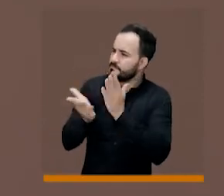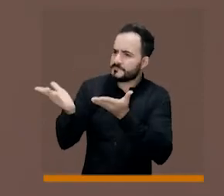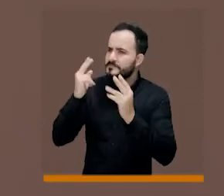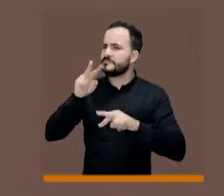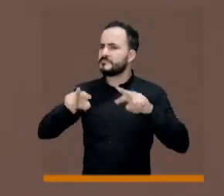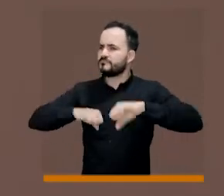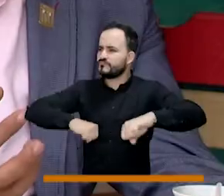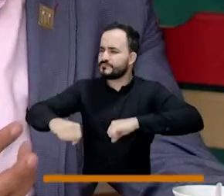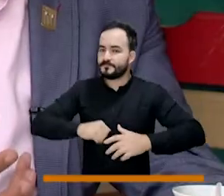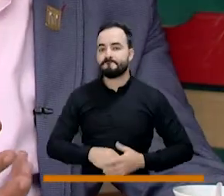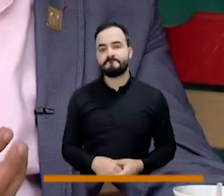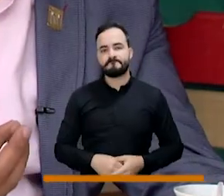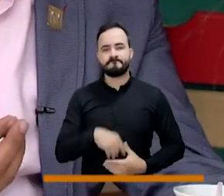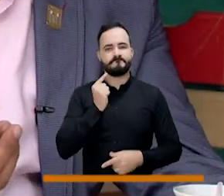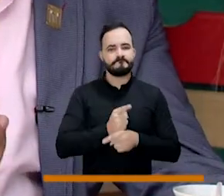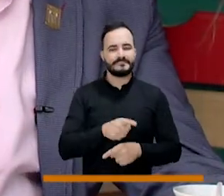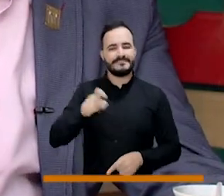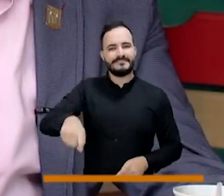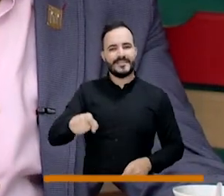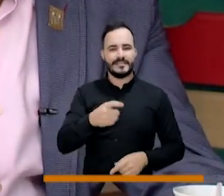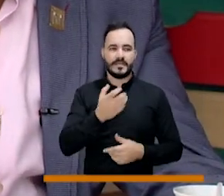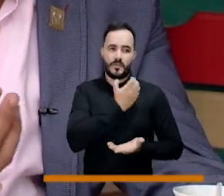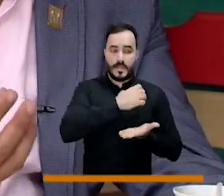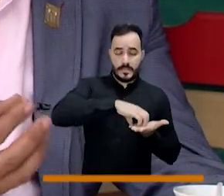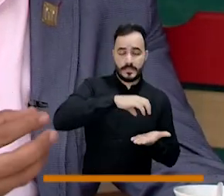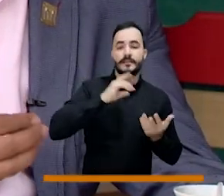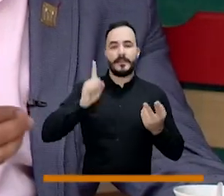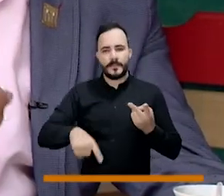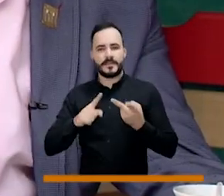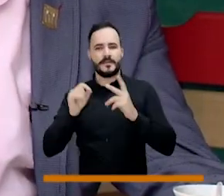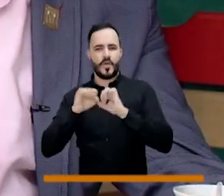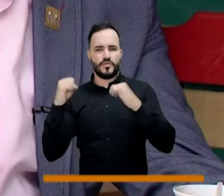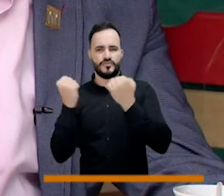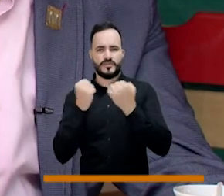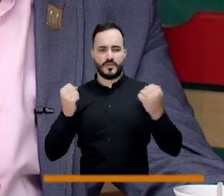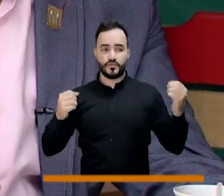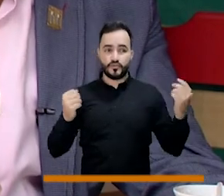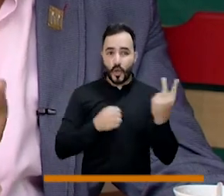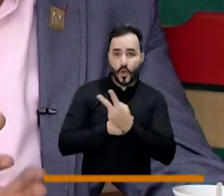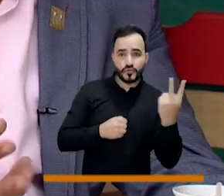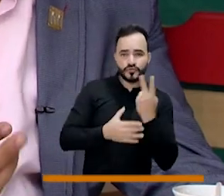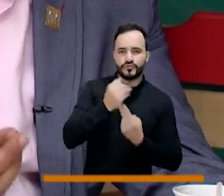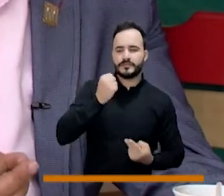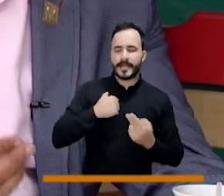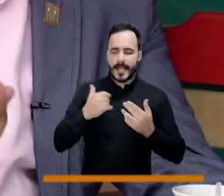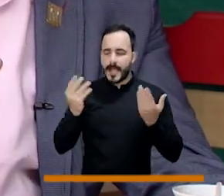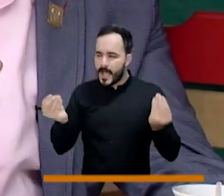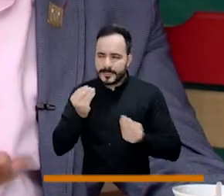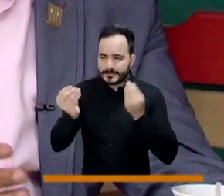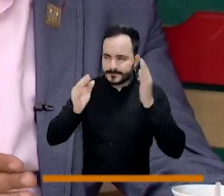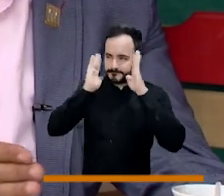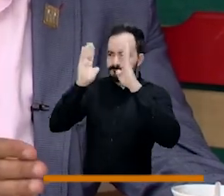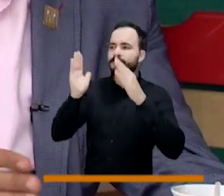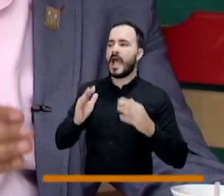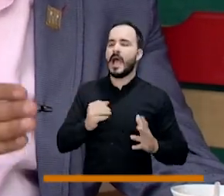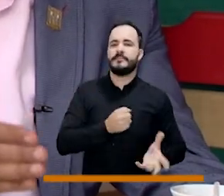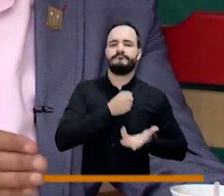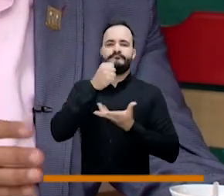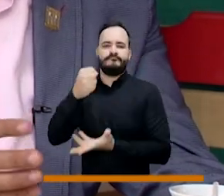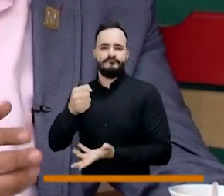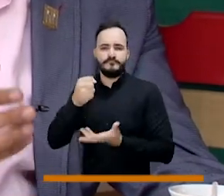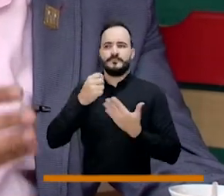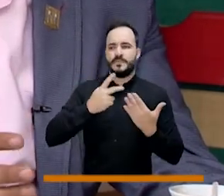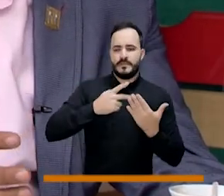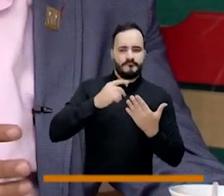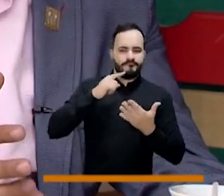sino en población en general. Necesitamos una administración municipal, un consejo que se preocupe y que se ocupe de destinar